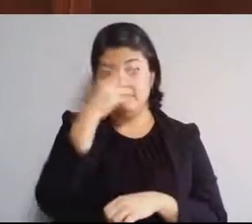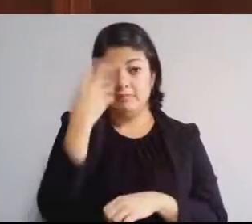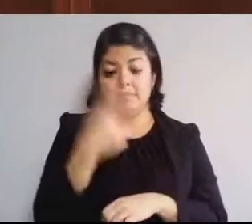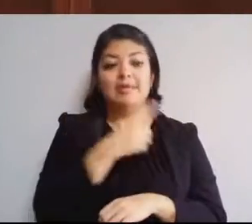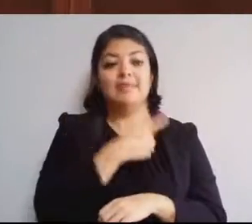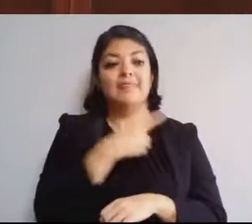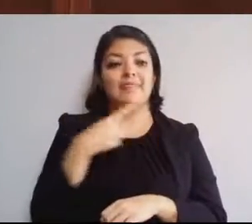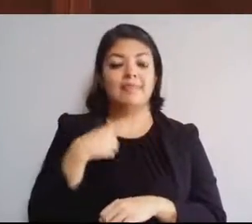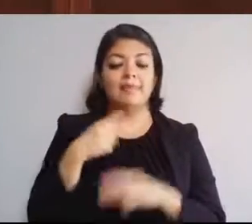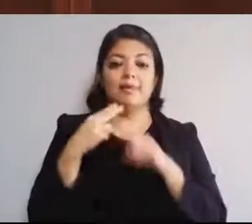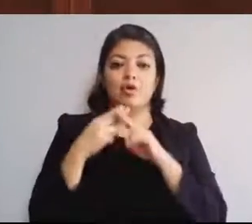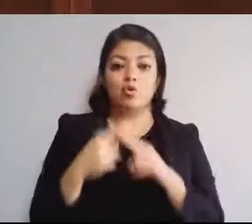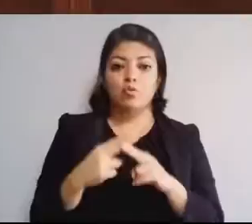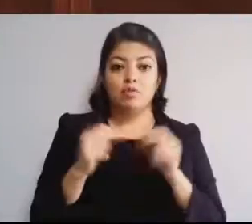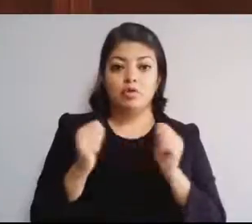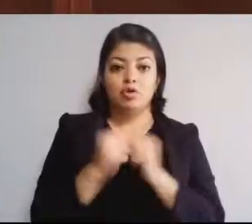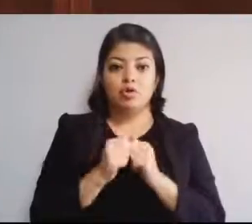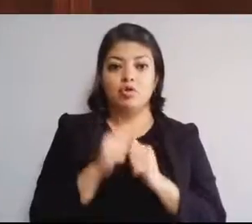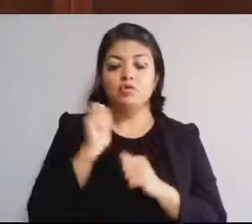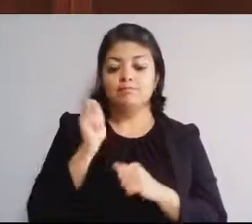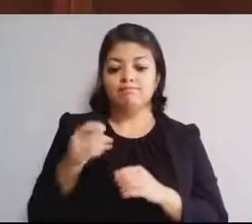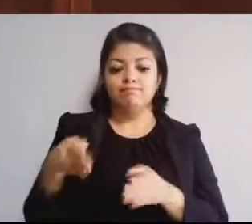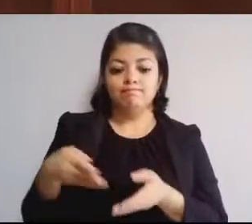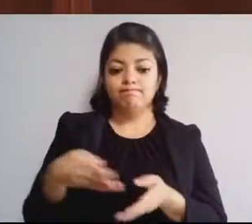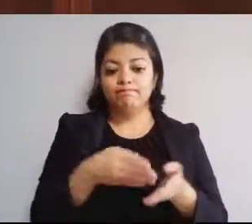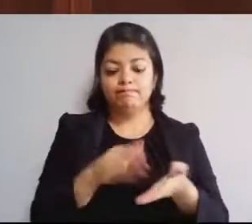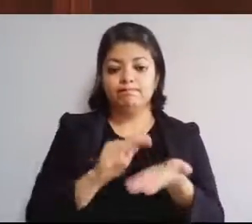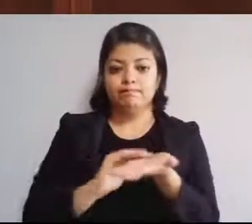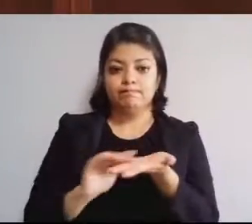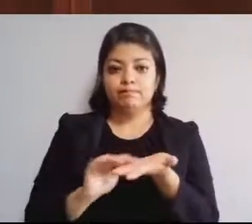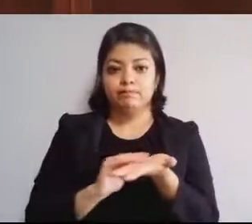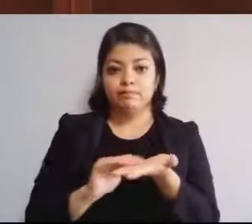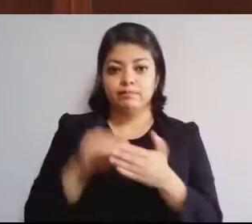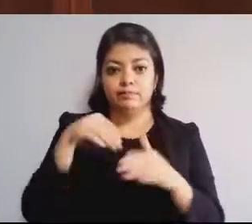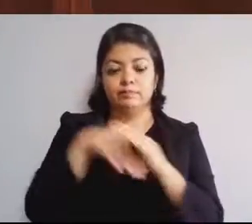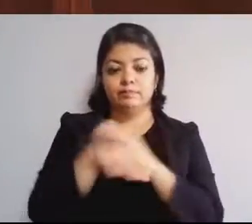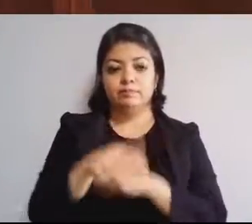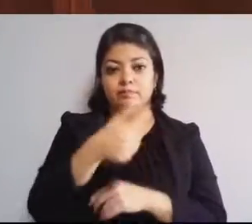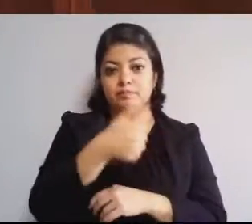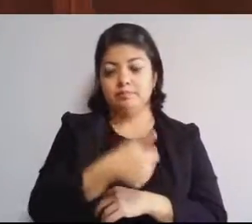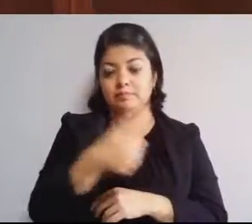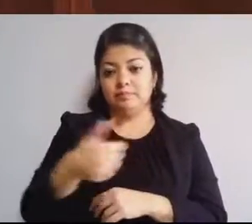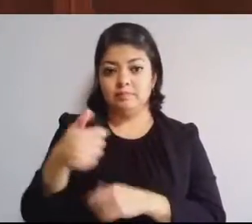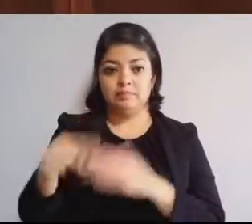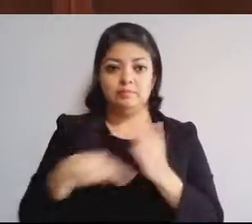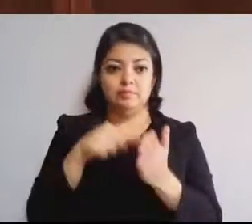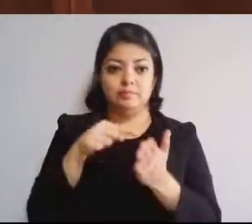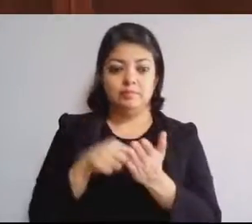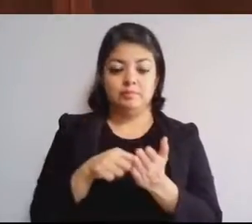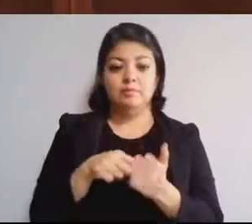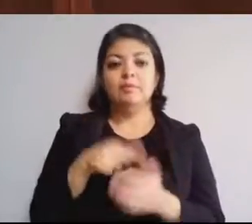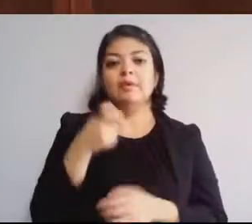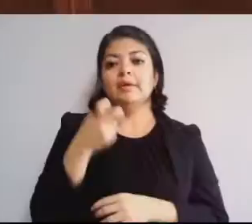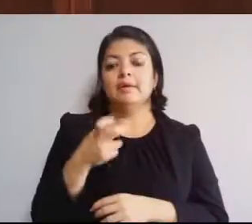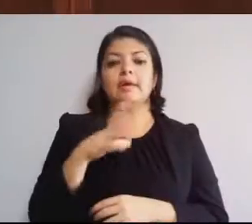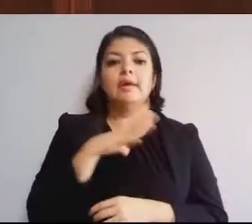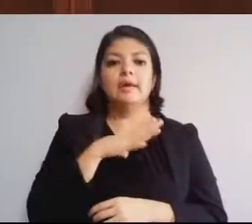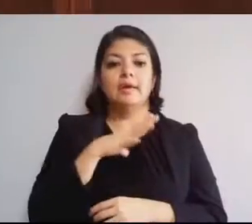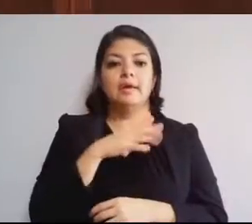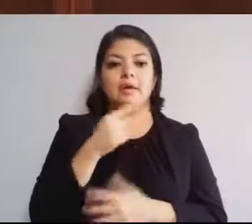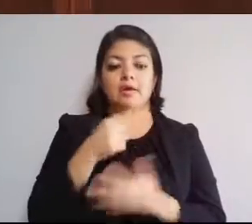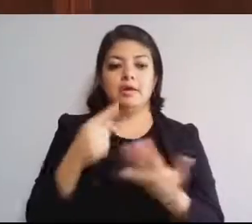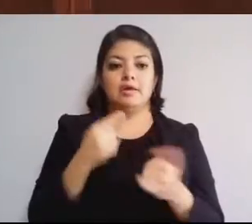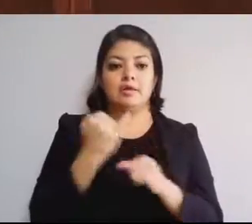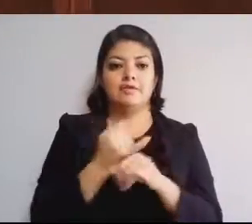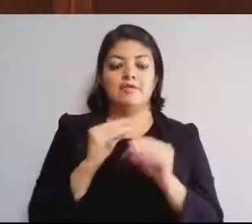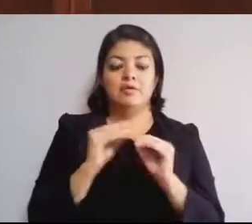deberán cumplir con tarjetas de orientación en braille en la entrada de la fachada, en donde se contenga la siguiente